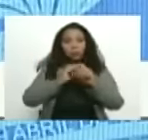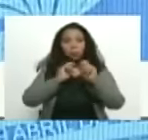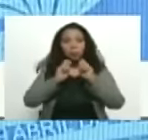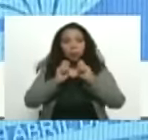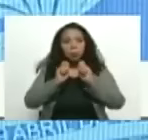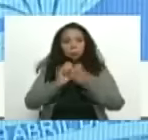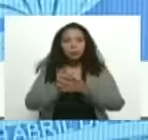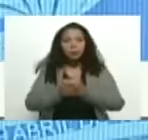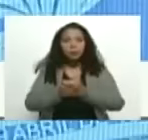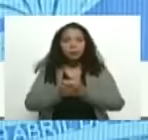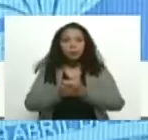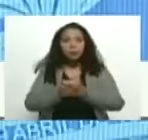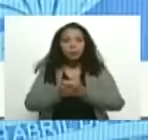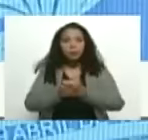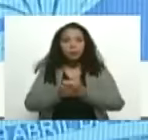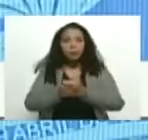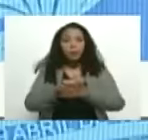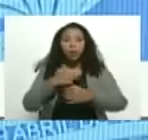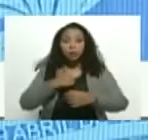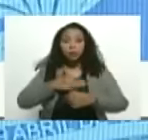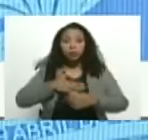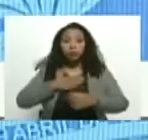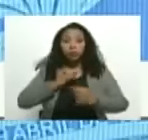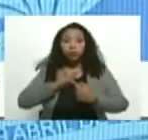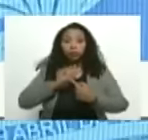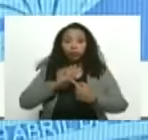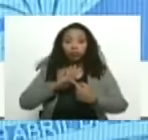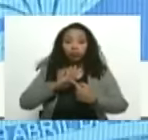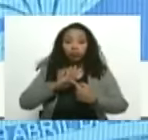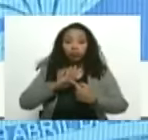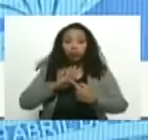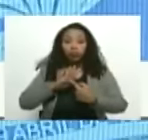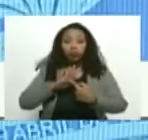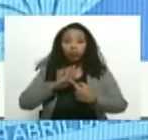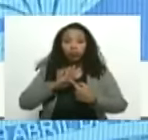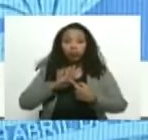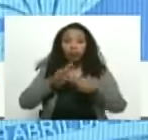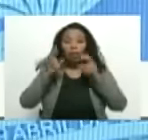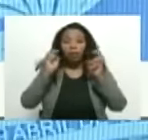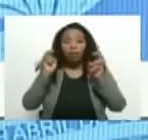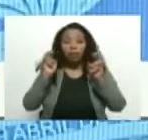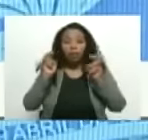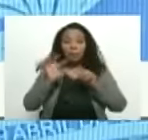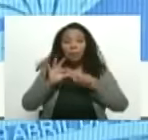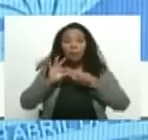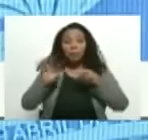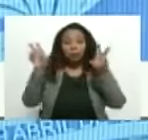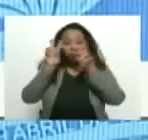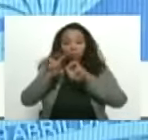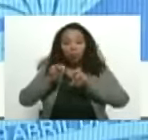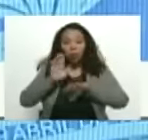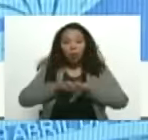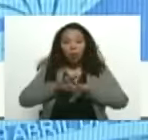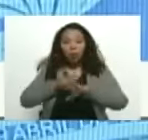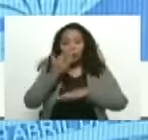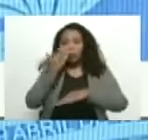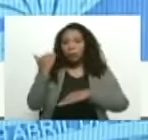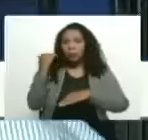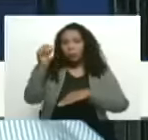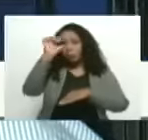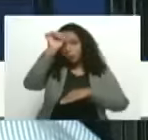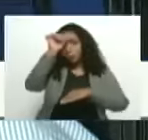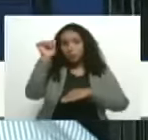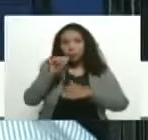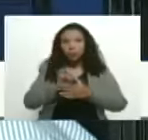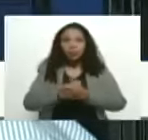para que podamos llevar la posibilidad de conformar una comisión especial de investigación sobre eso que ocurrió el pasado día domingo.